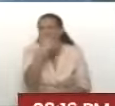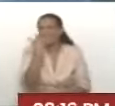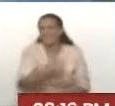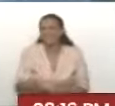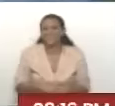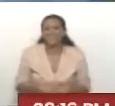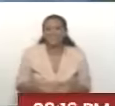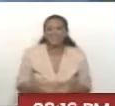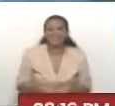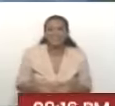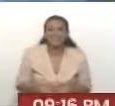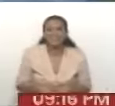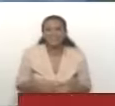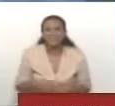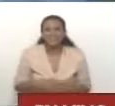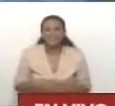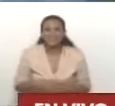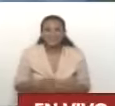fundaciones, presidente, y la